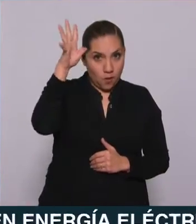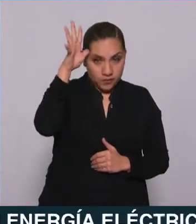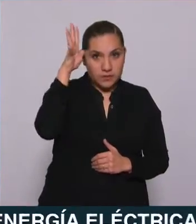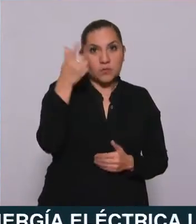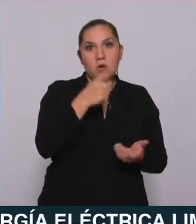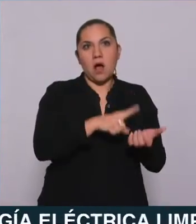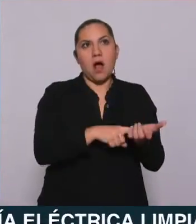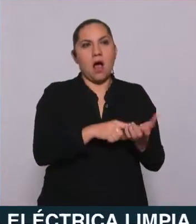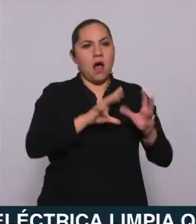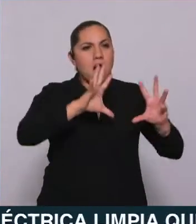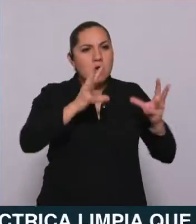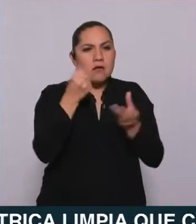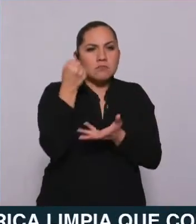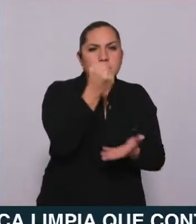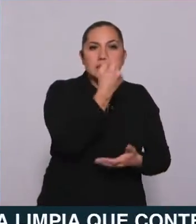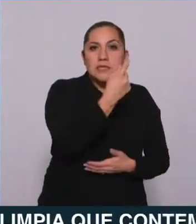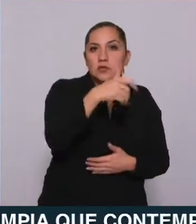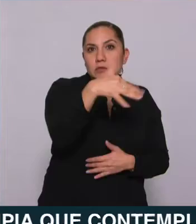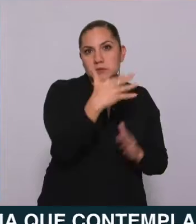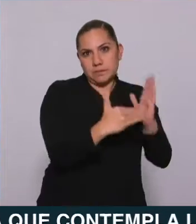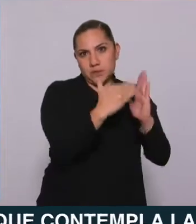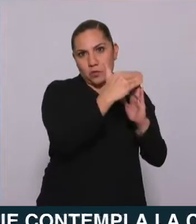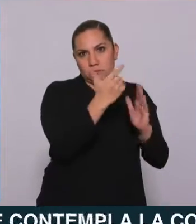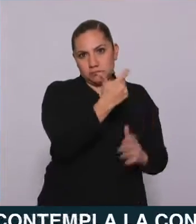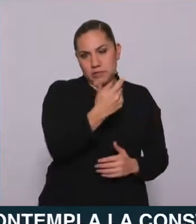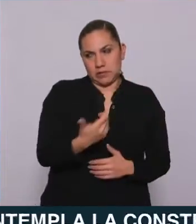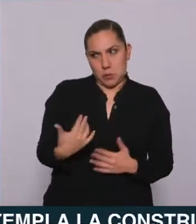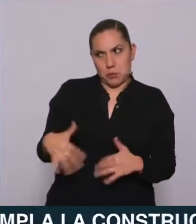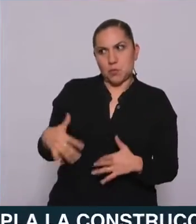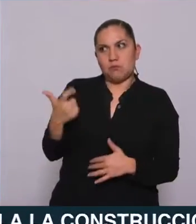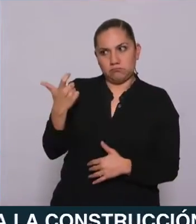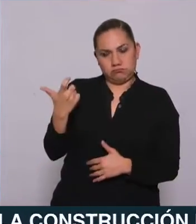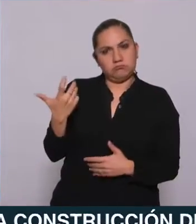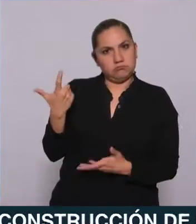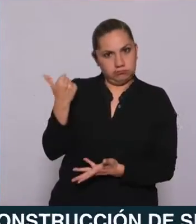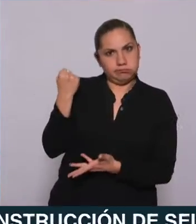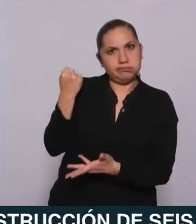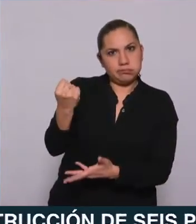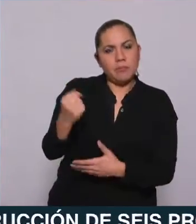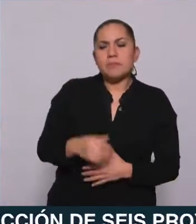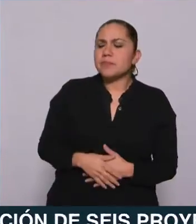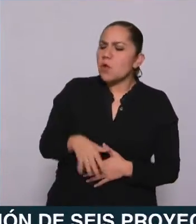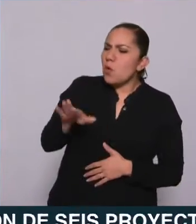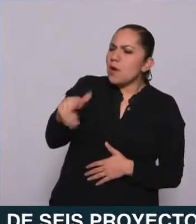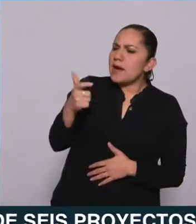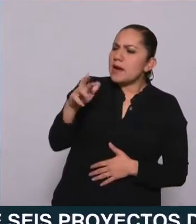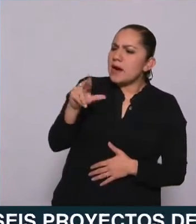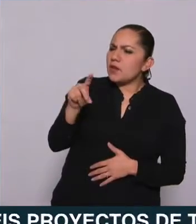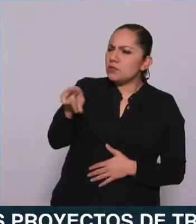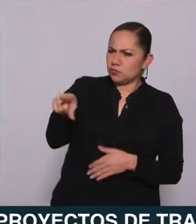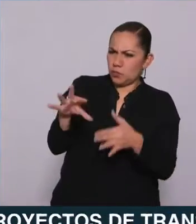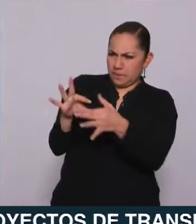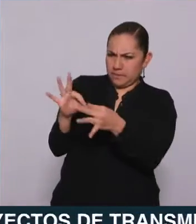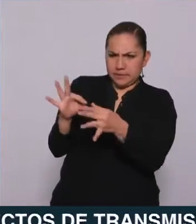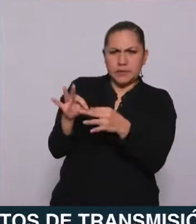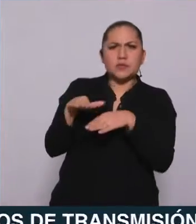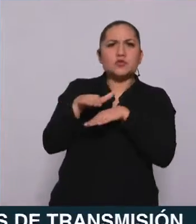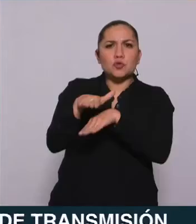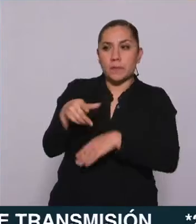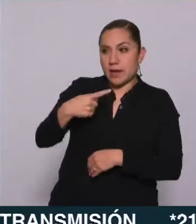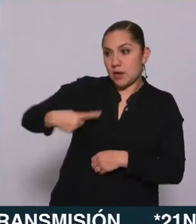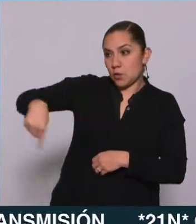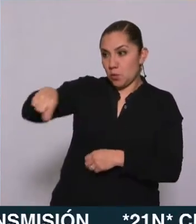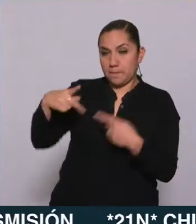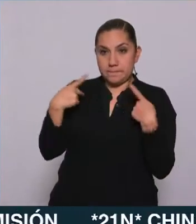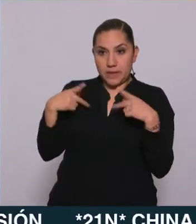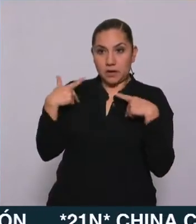115 millones de pesos. Un muy buen recurso. Oye, Gerardo, hablas sobre un vínculo con las autoridades, es un vínculo entre nosotros,